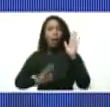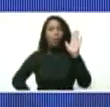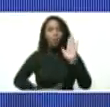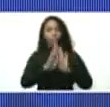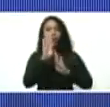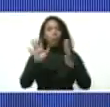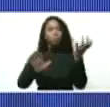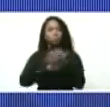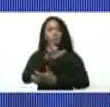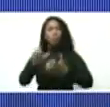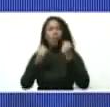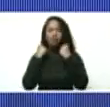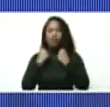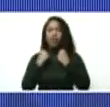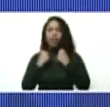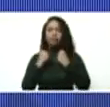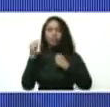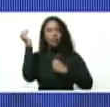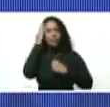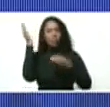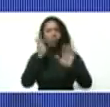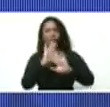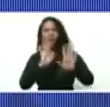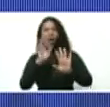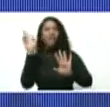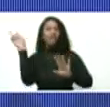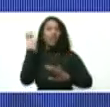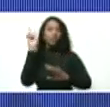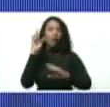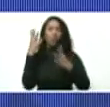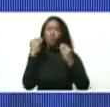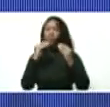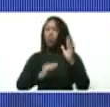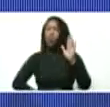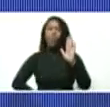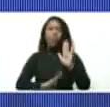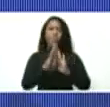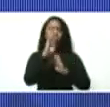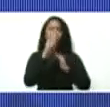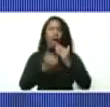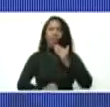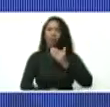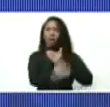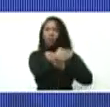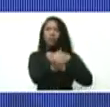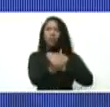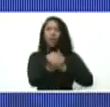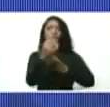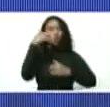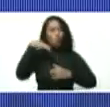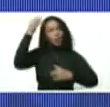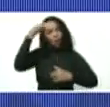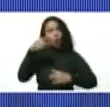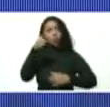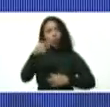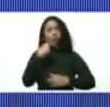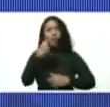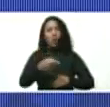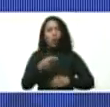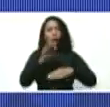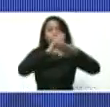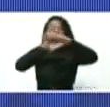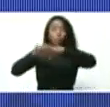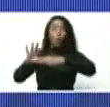crisis coyunturales, sabemos que Venezuela está muy aventajada y creo, como usted lo dijo al inicio, el llamado a la